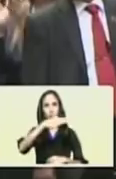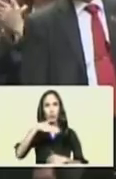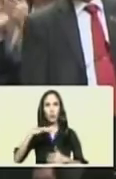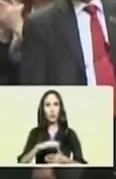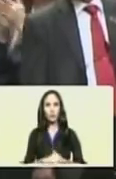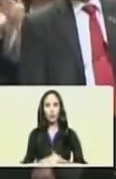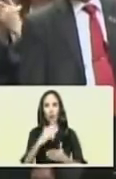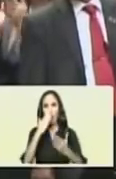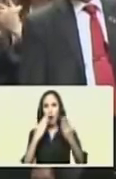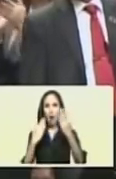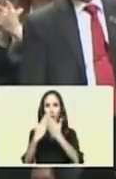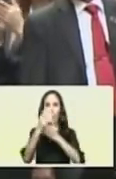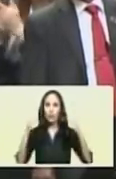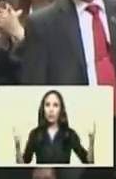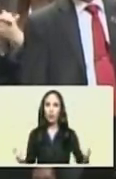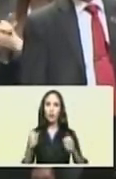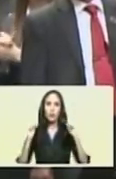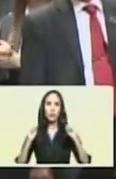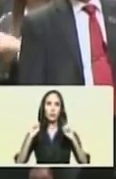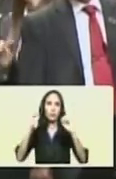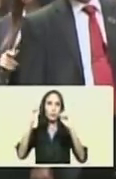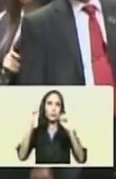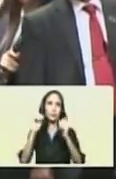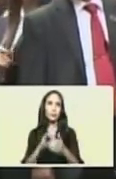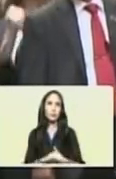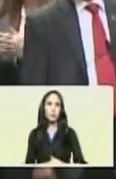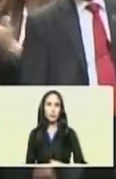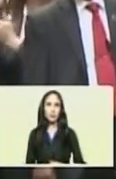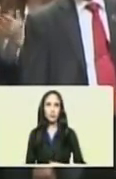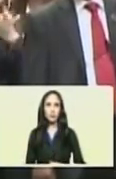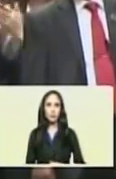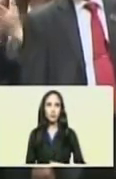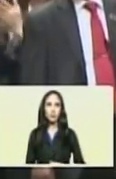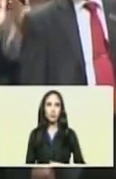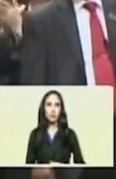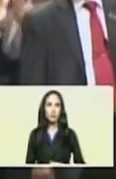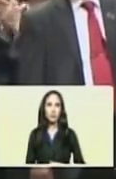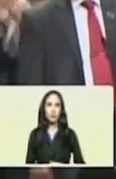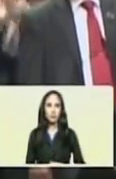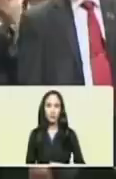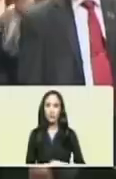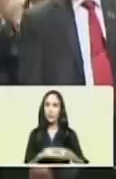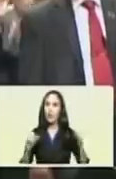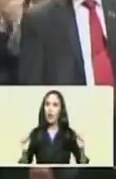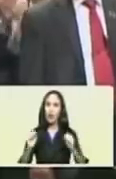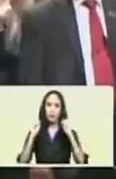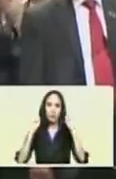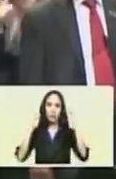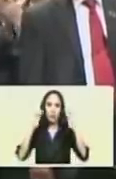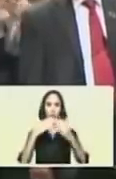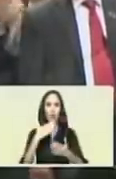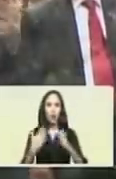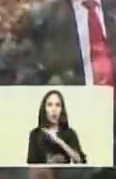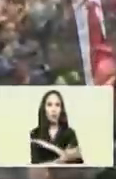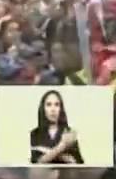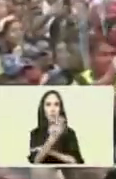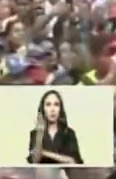hasta la victoria siempre venceremos venceremos venceremos gracias